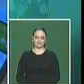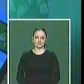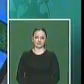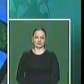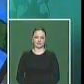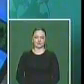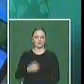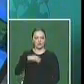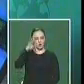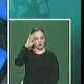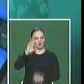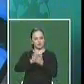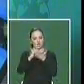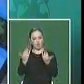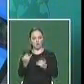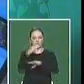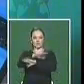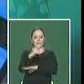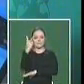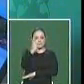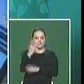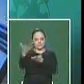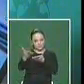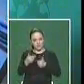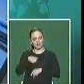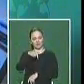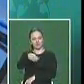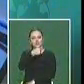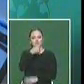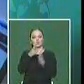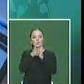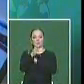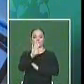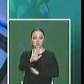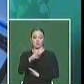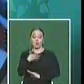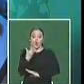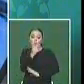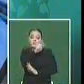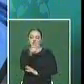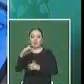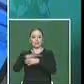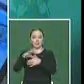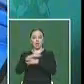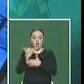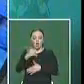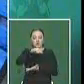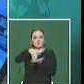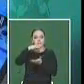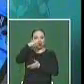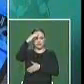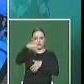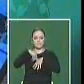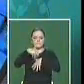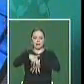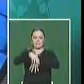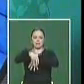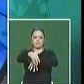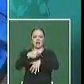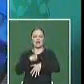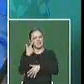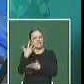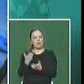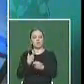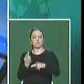¿Qué tal? Saludos en esta tarde de viernes y bienvenidos a las noticias. Un grupo de taxistas se movilizó por el centro de Medellín para proponer un día